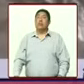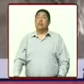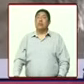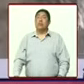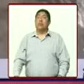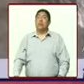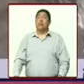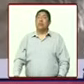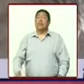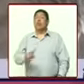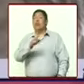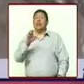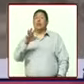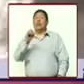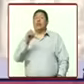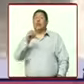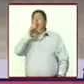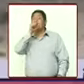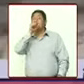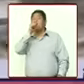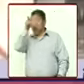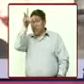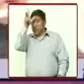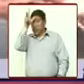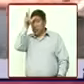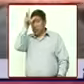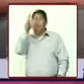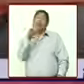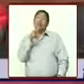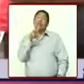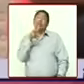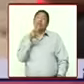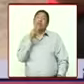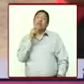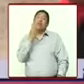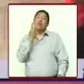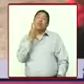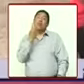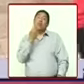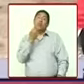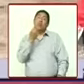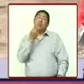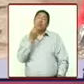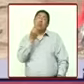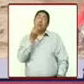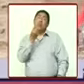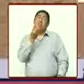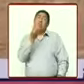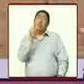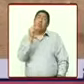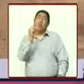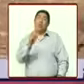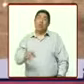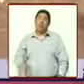De más de 150 aves y gallinas que existían en esta comunidad, solamente han quedado unos cuantos. Miren.